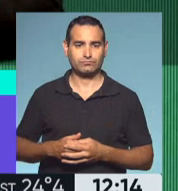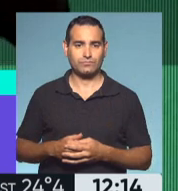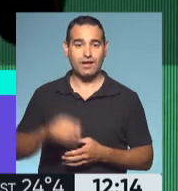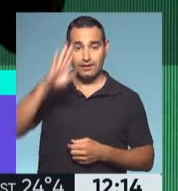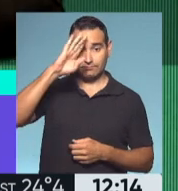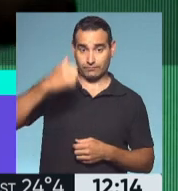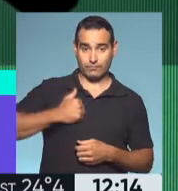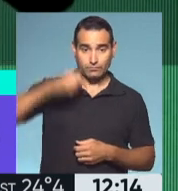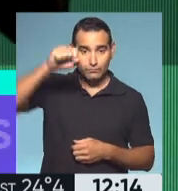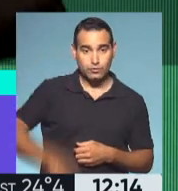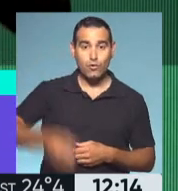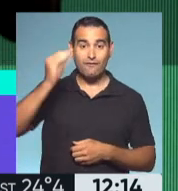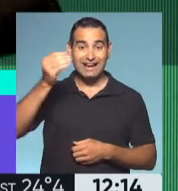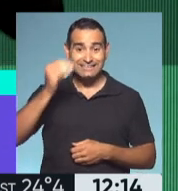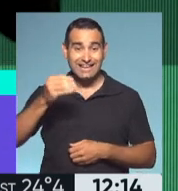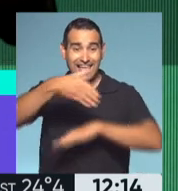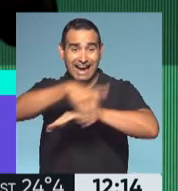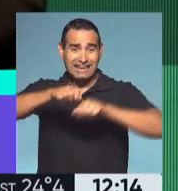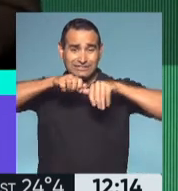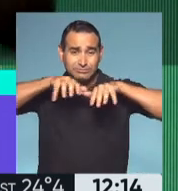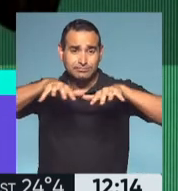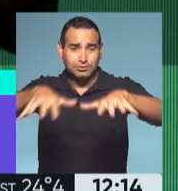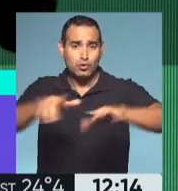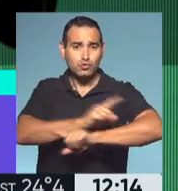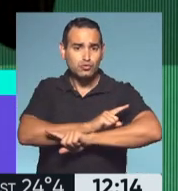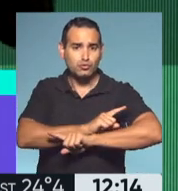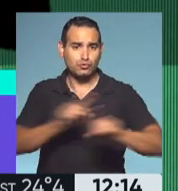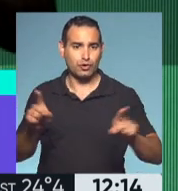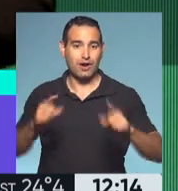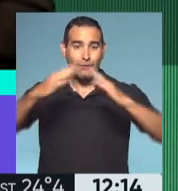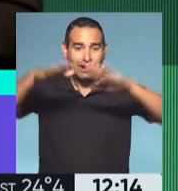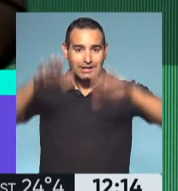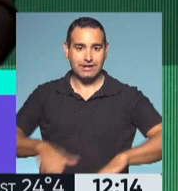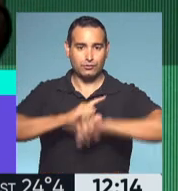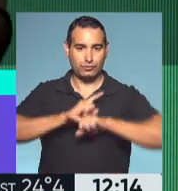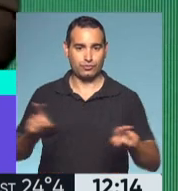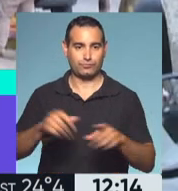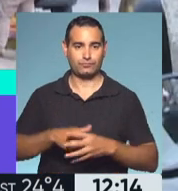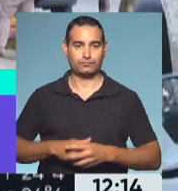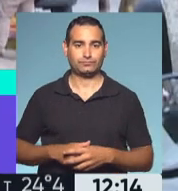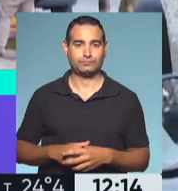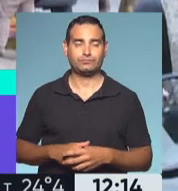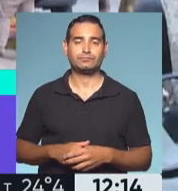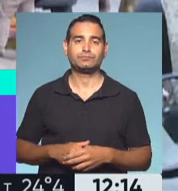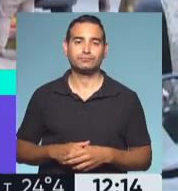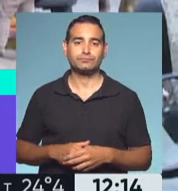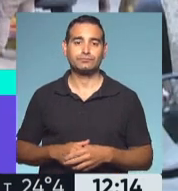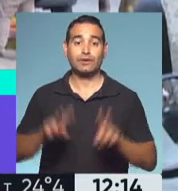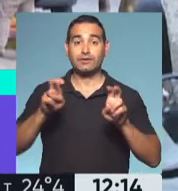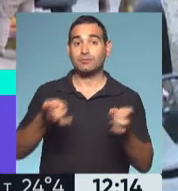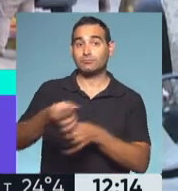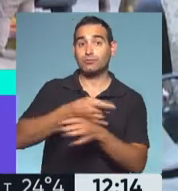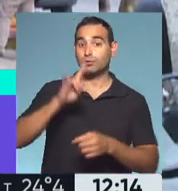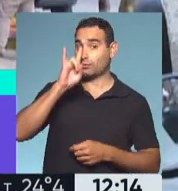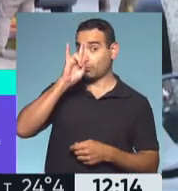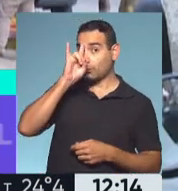nosso exército brasileiro não vai à rua para manter o povo dentro de casa. En materia de contagios,